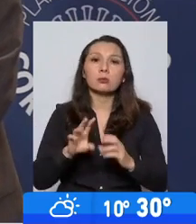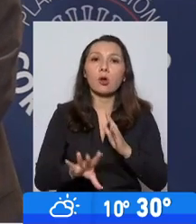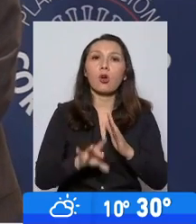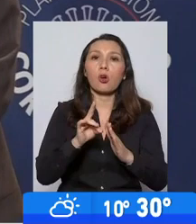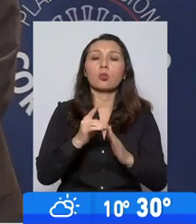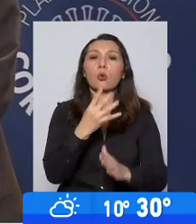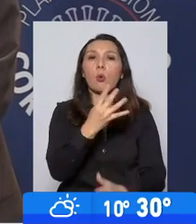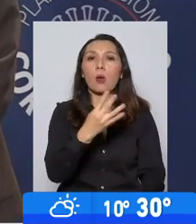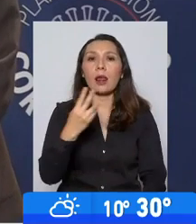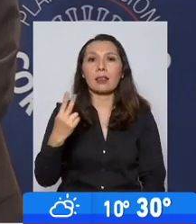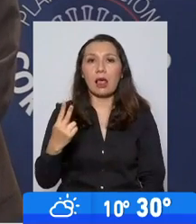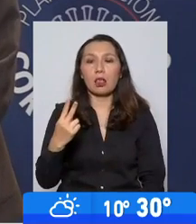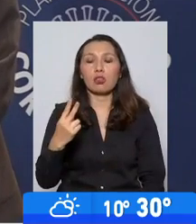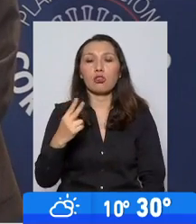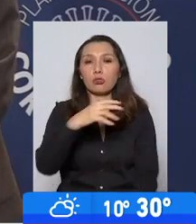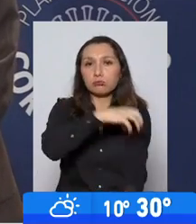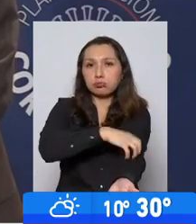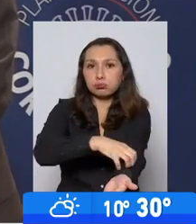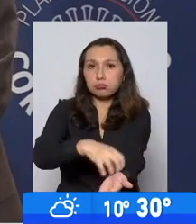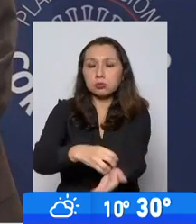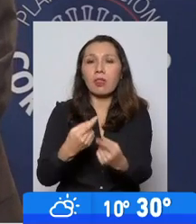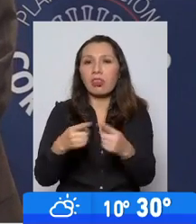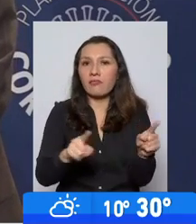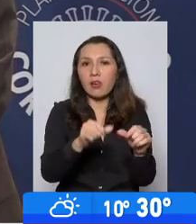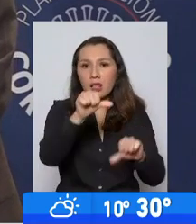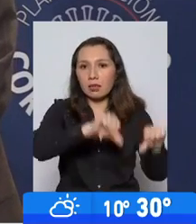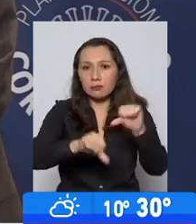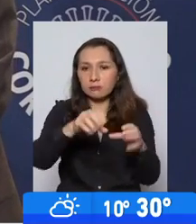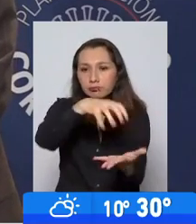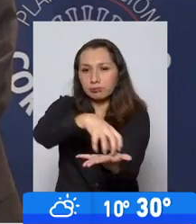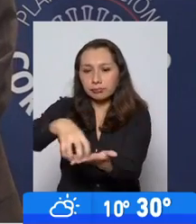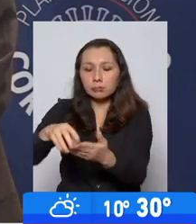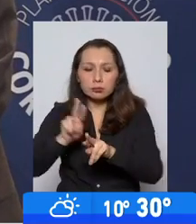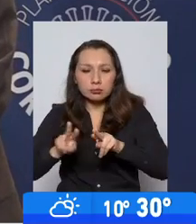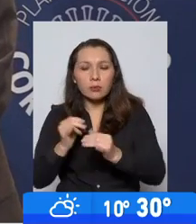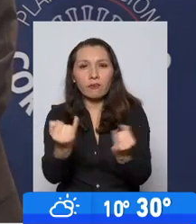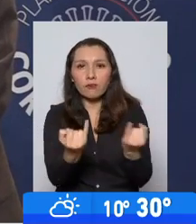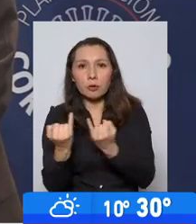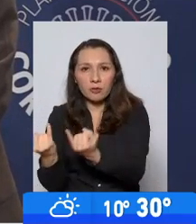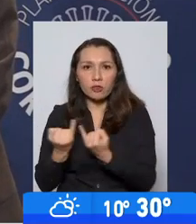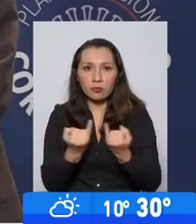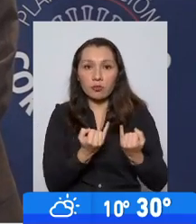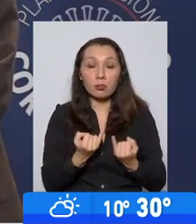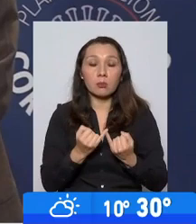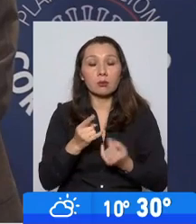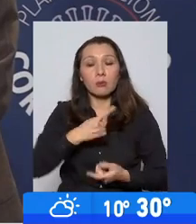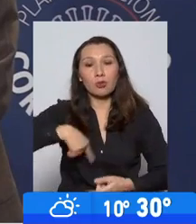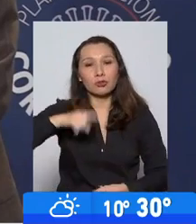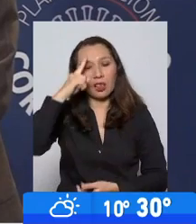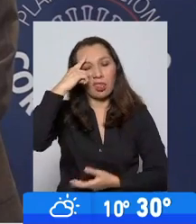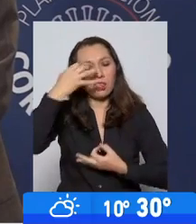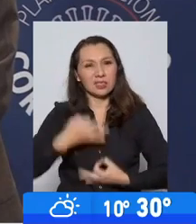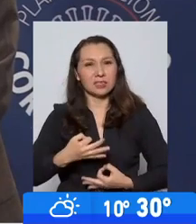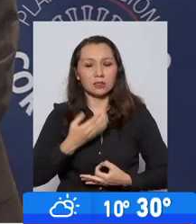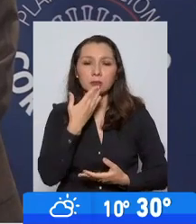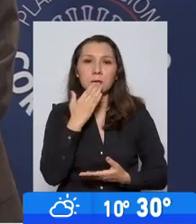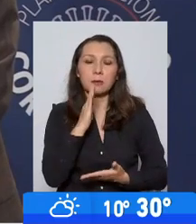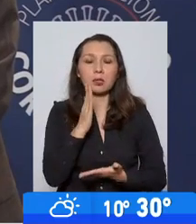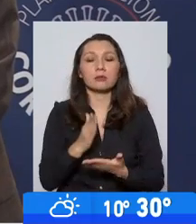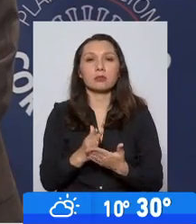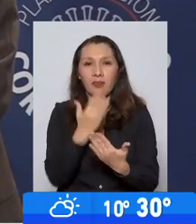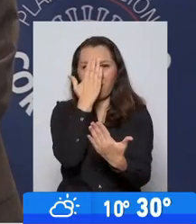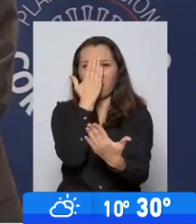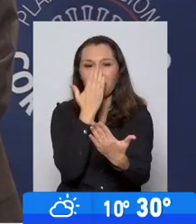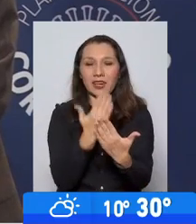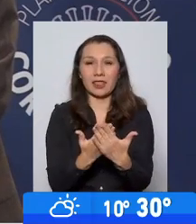reportados por 42 laboratorios diferentes. Hemos decidido